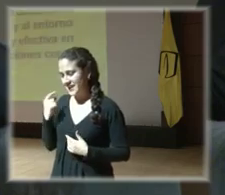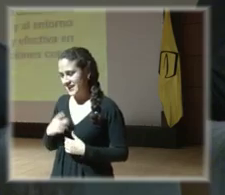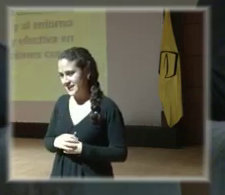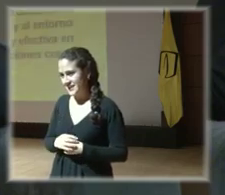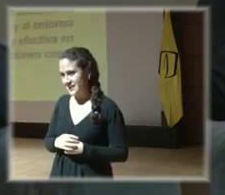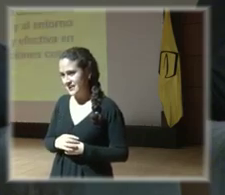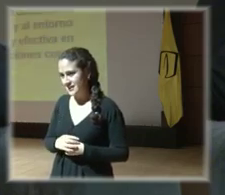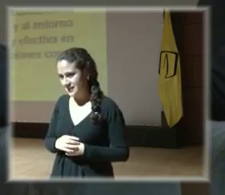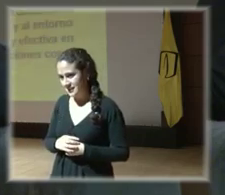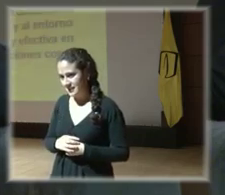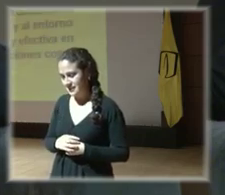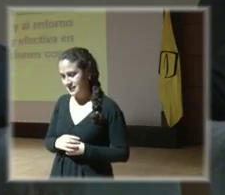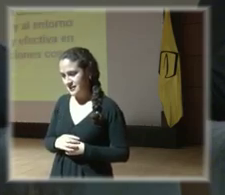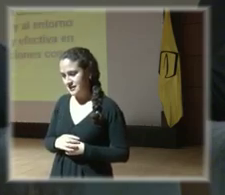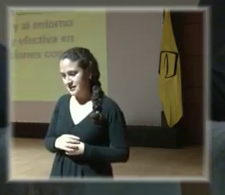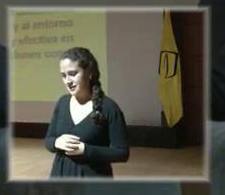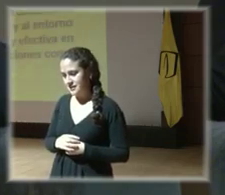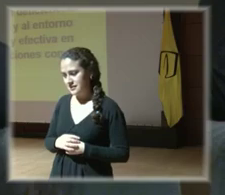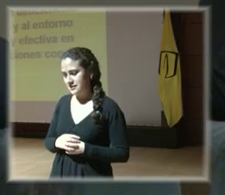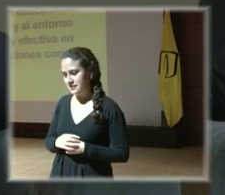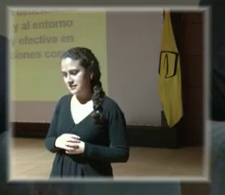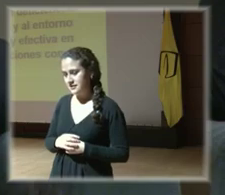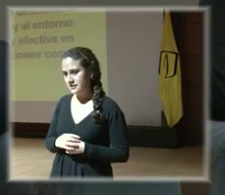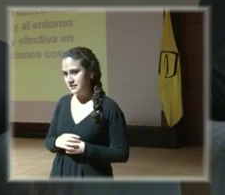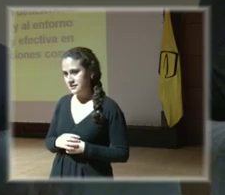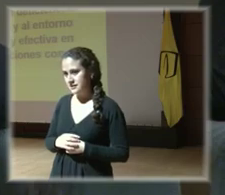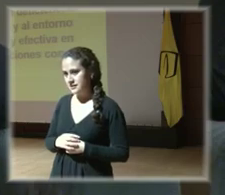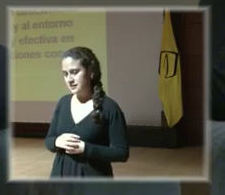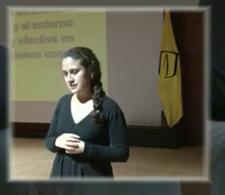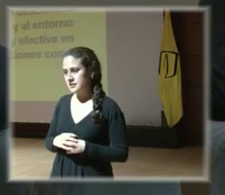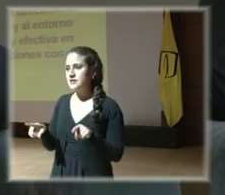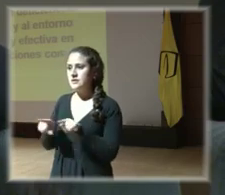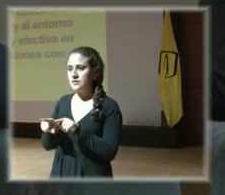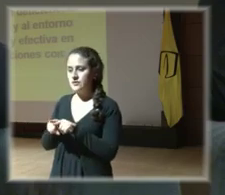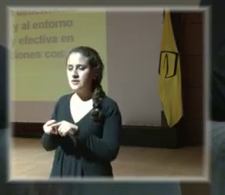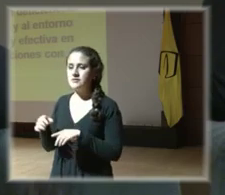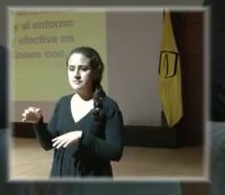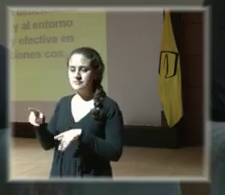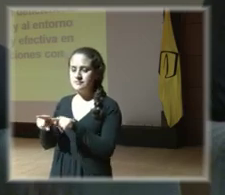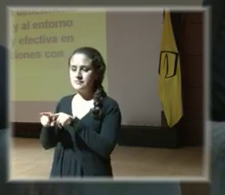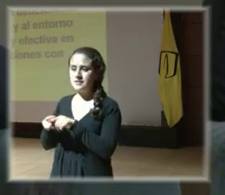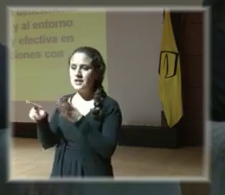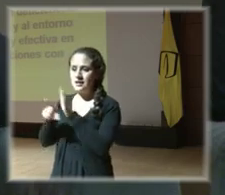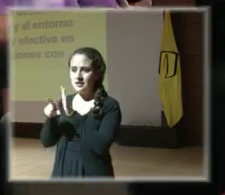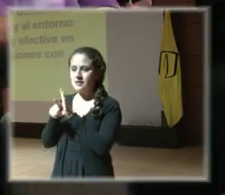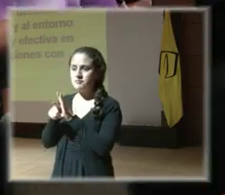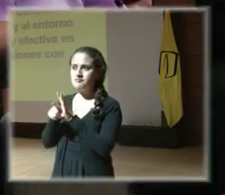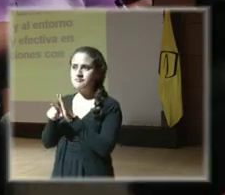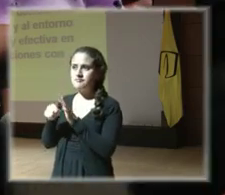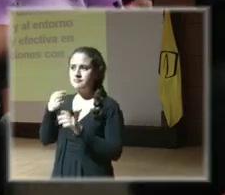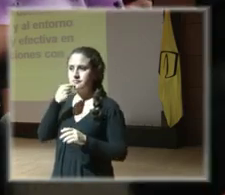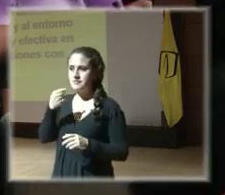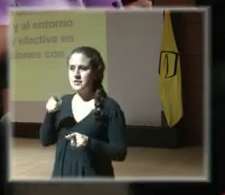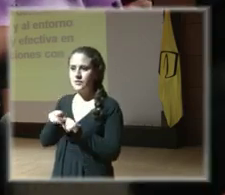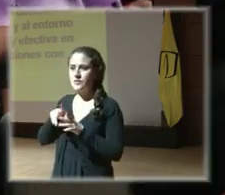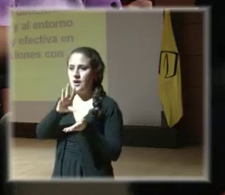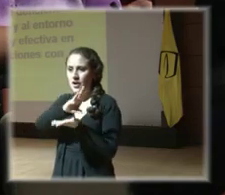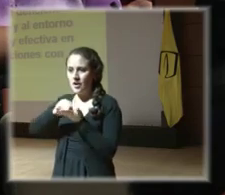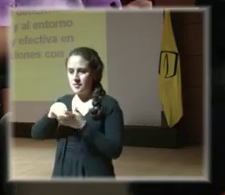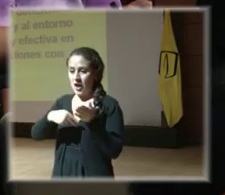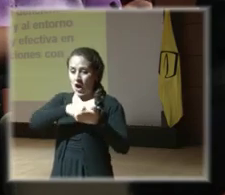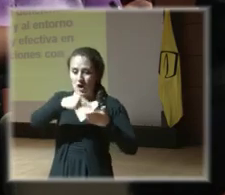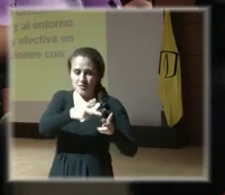al mismo espíritu de los principios de la propia ley, ¿no? Principios que a su vez, como les he mencionado, han sido copiados textualmente